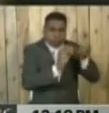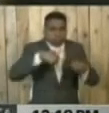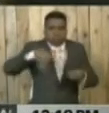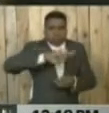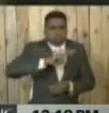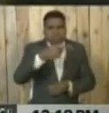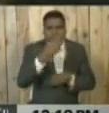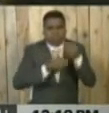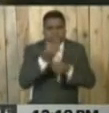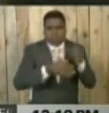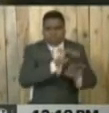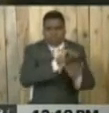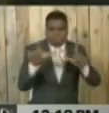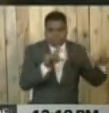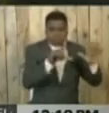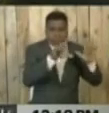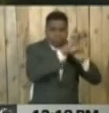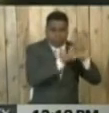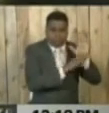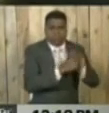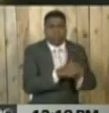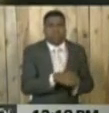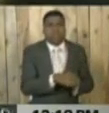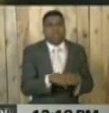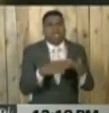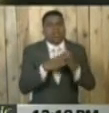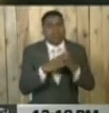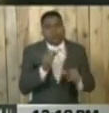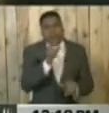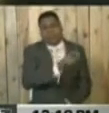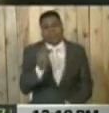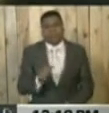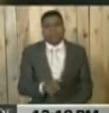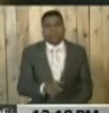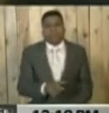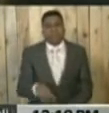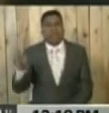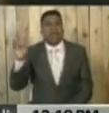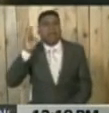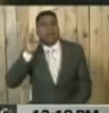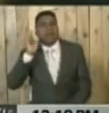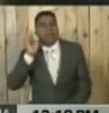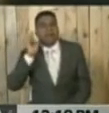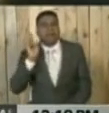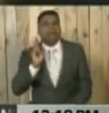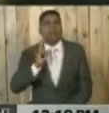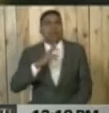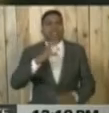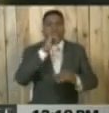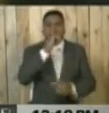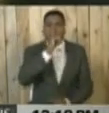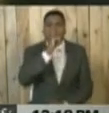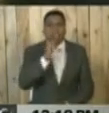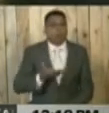la actividad y por lo tanto el acceso de los ciudadanos a la radiodifusión, a la información